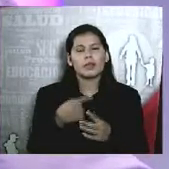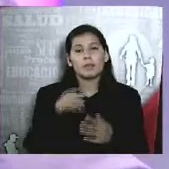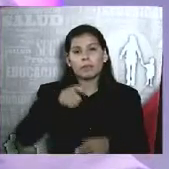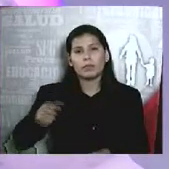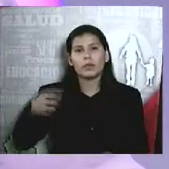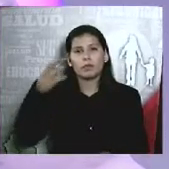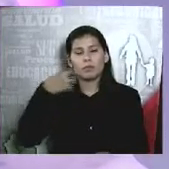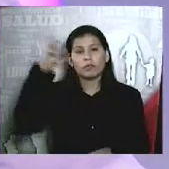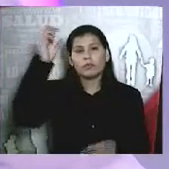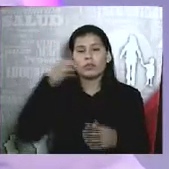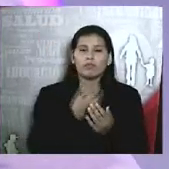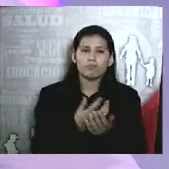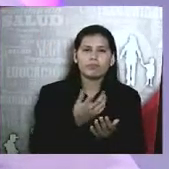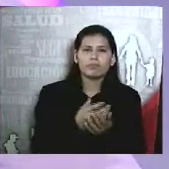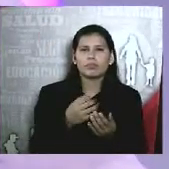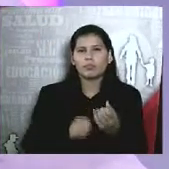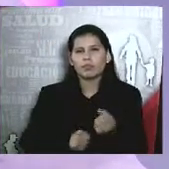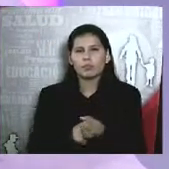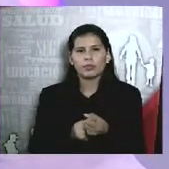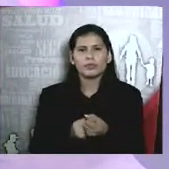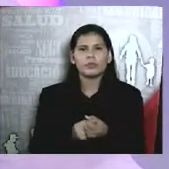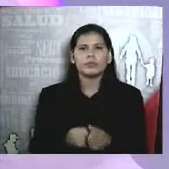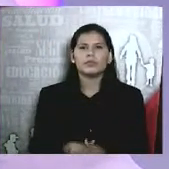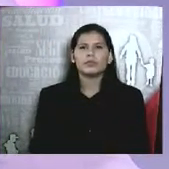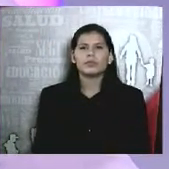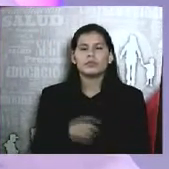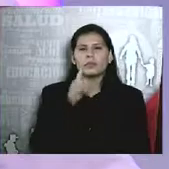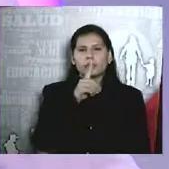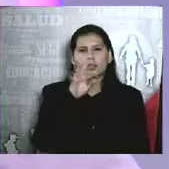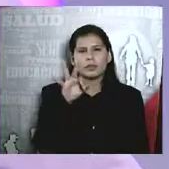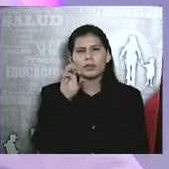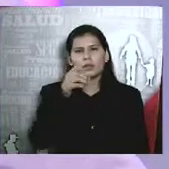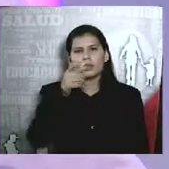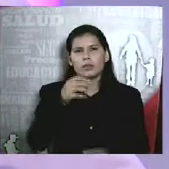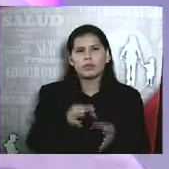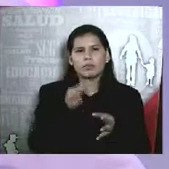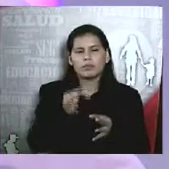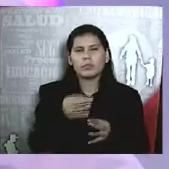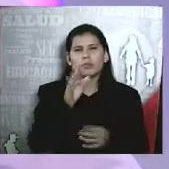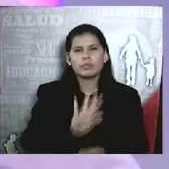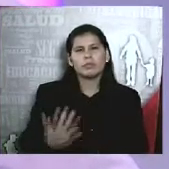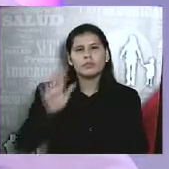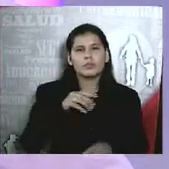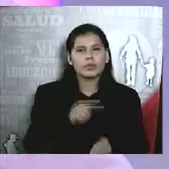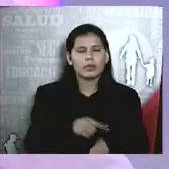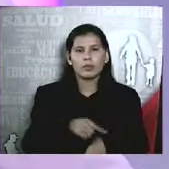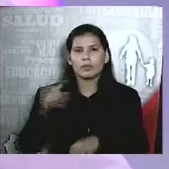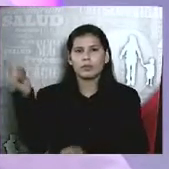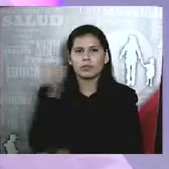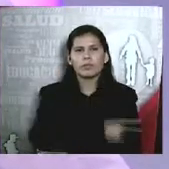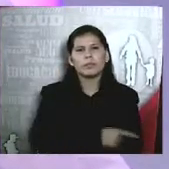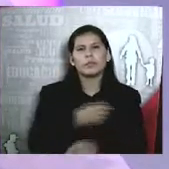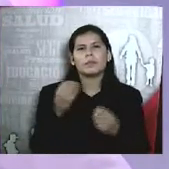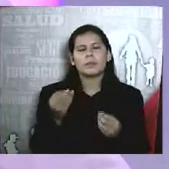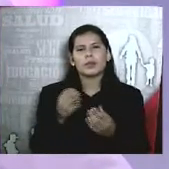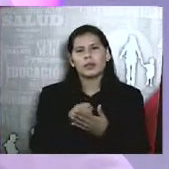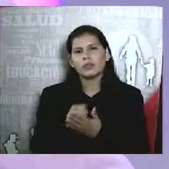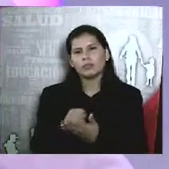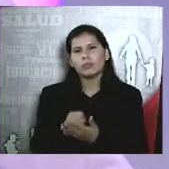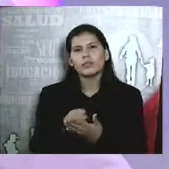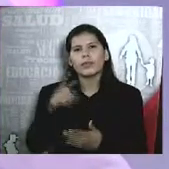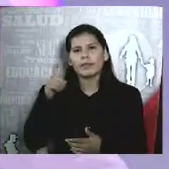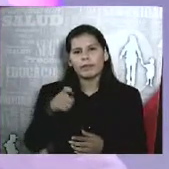profesionales y colaboradores. Tenemos 130 municipios donde estamos tiempo completo, porque entendemos que solo